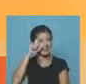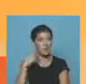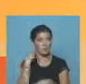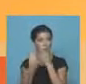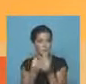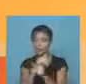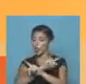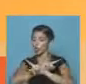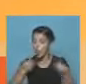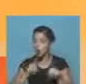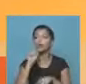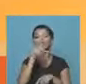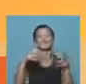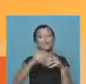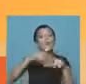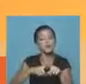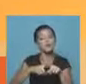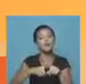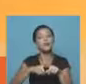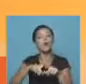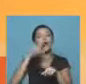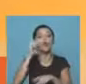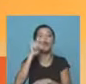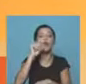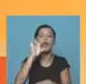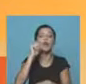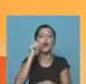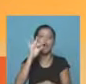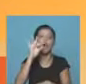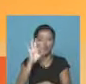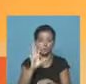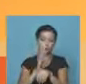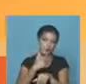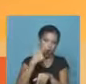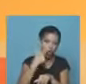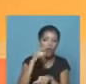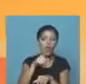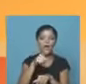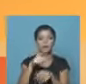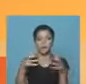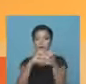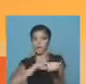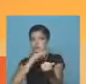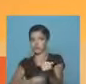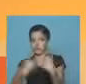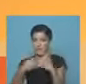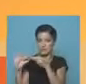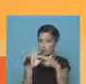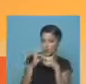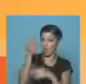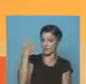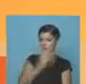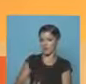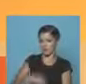su partido, el Partido Colorado, histórico, emblemático, todopoderoso y en connivencia con la dictadura de